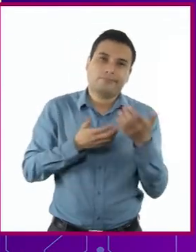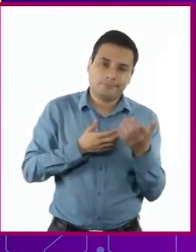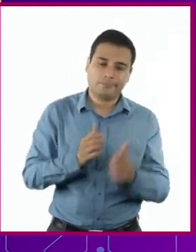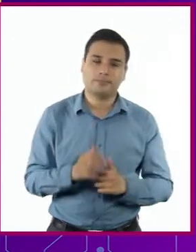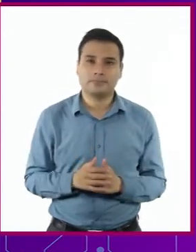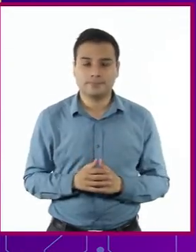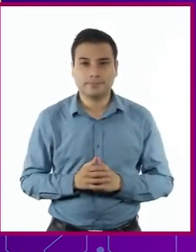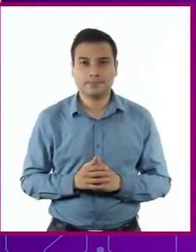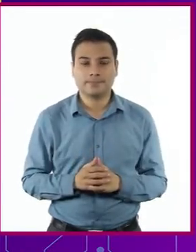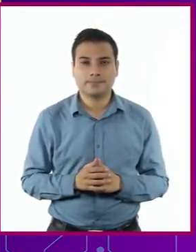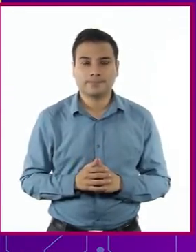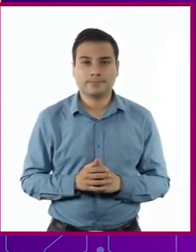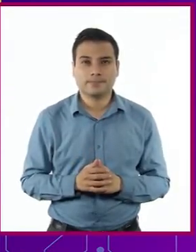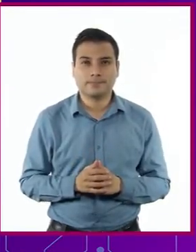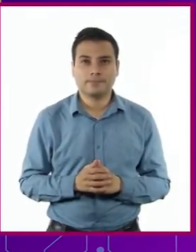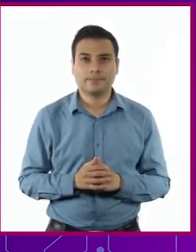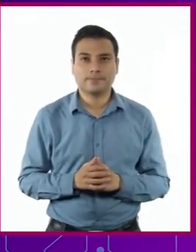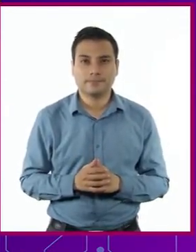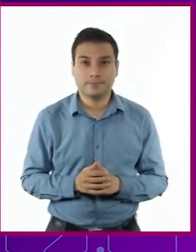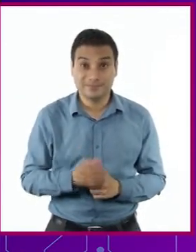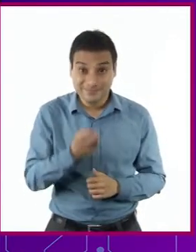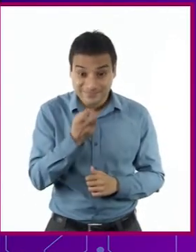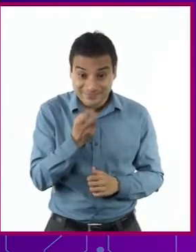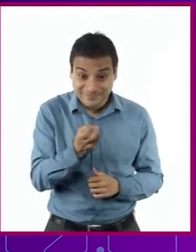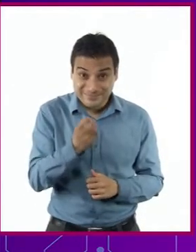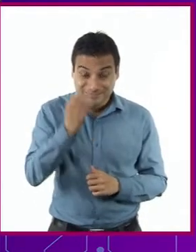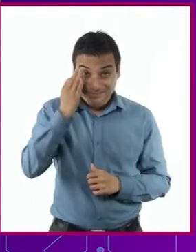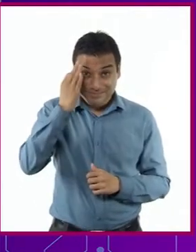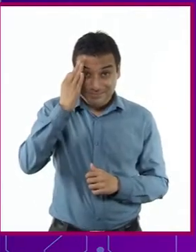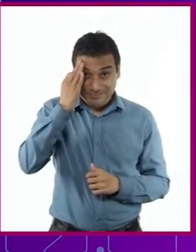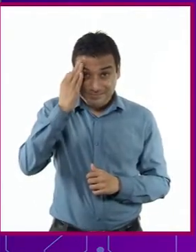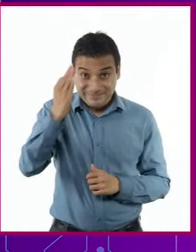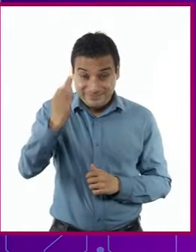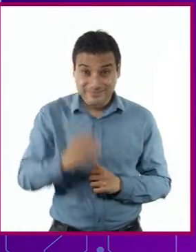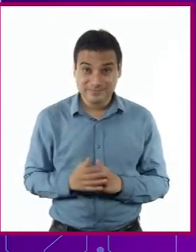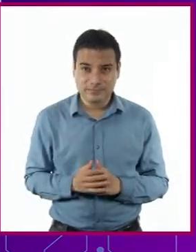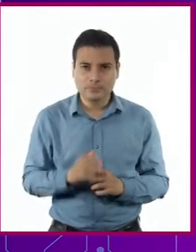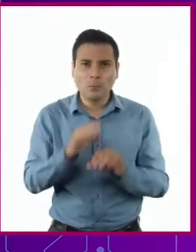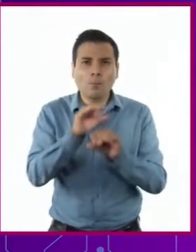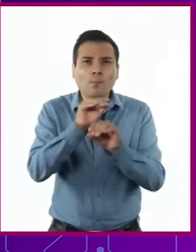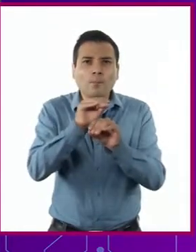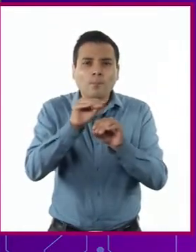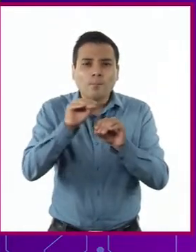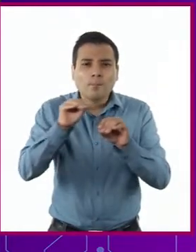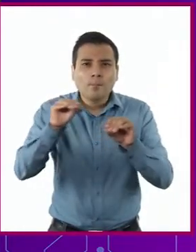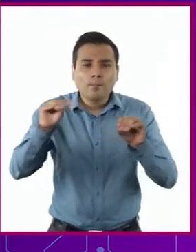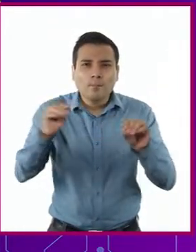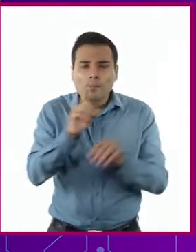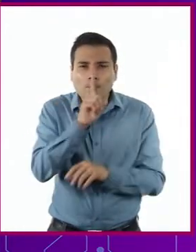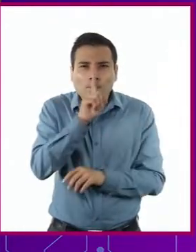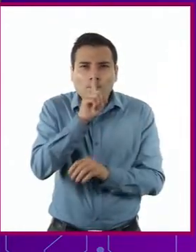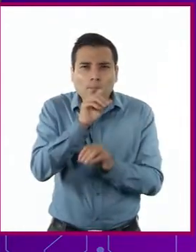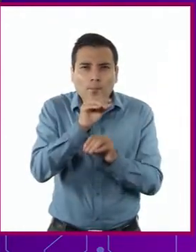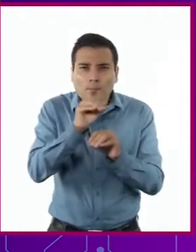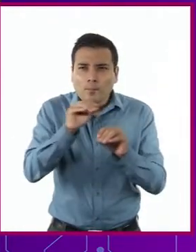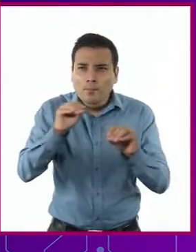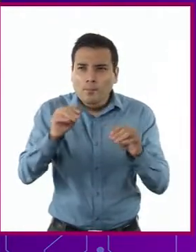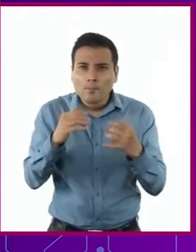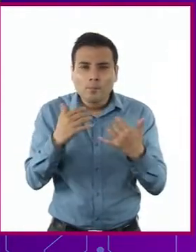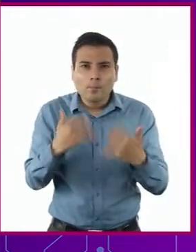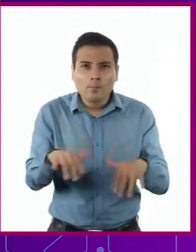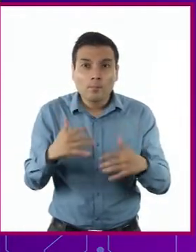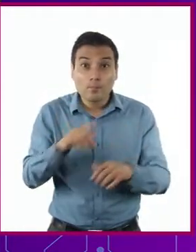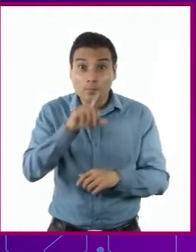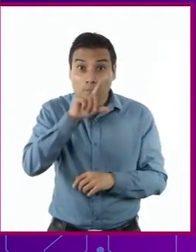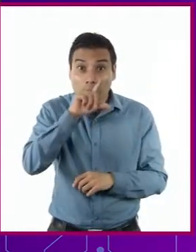En ese momento del que yo hablo, se hizo un silencio total en el que ni los